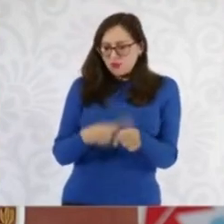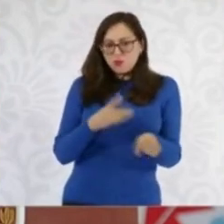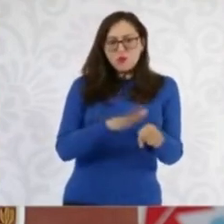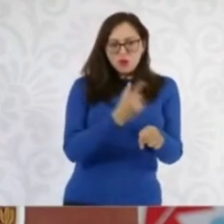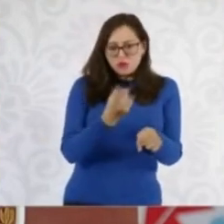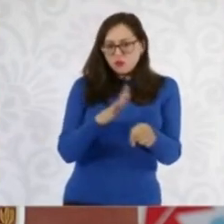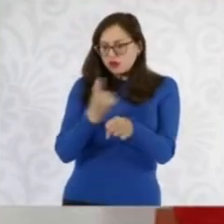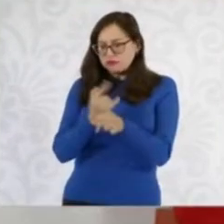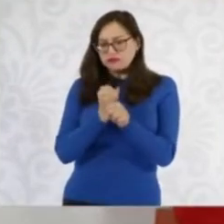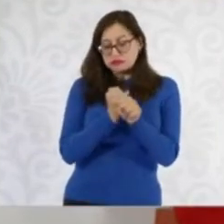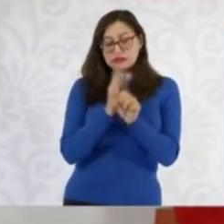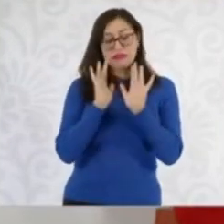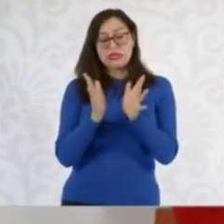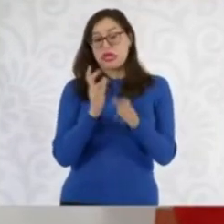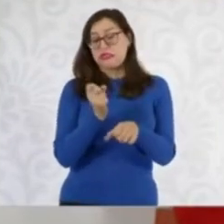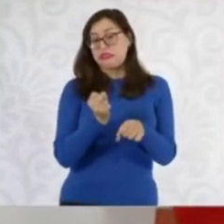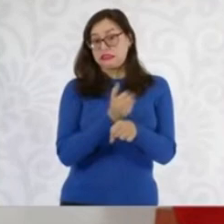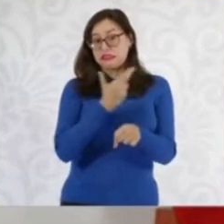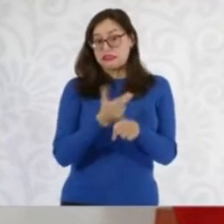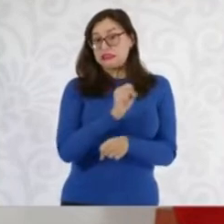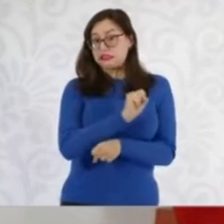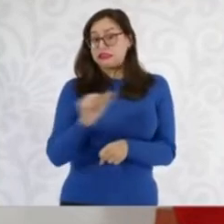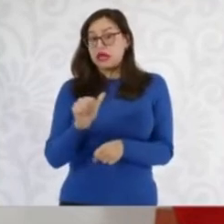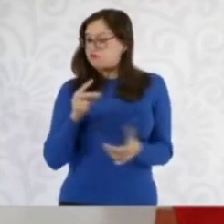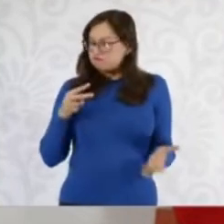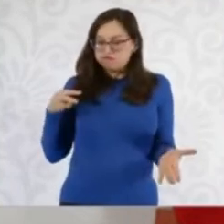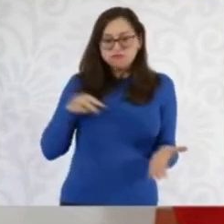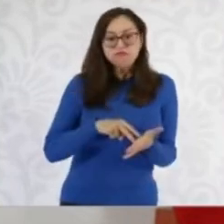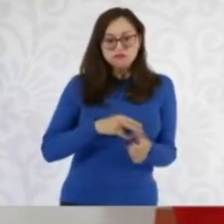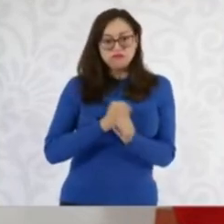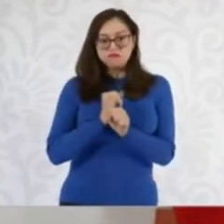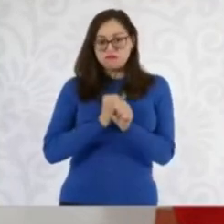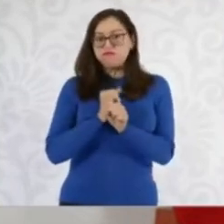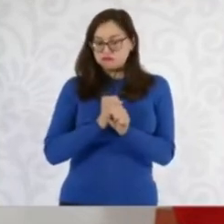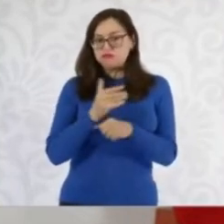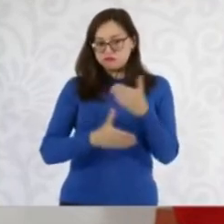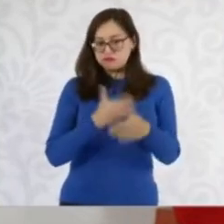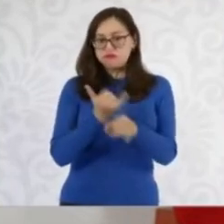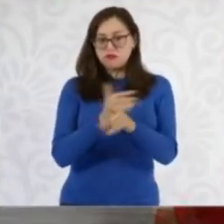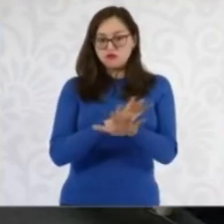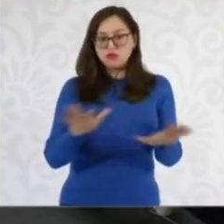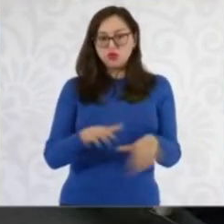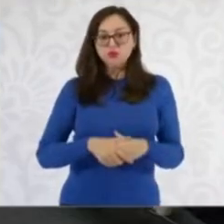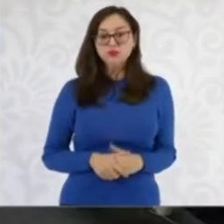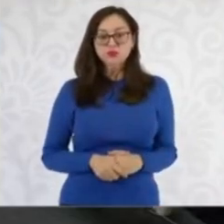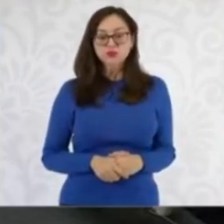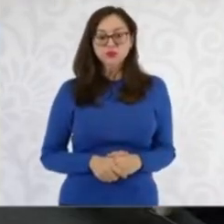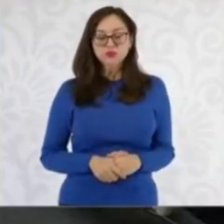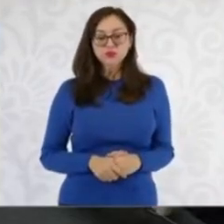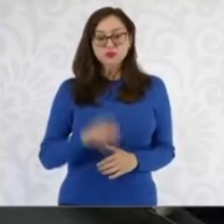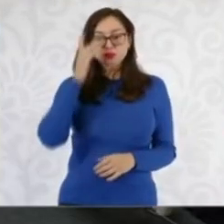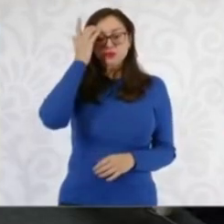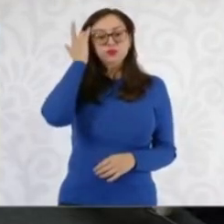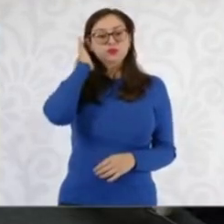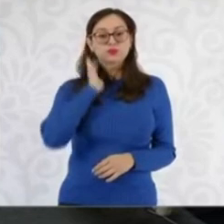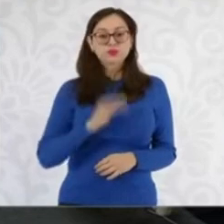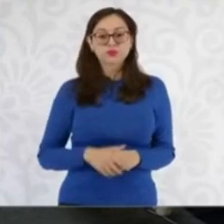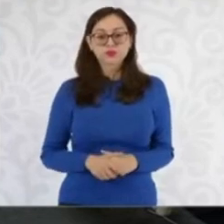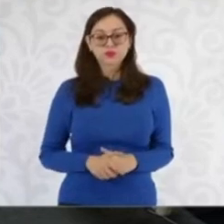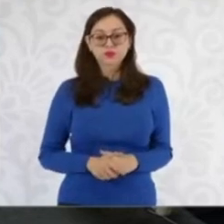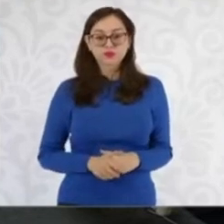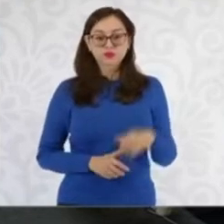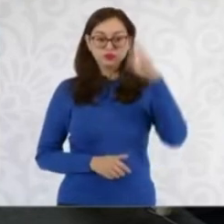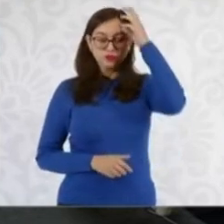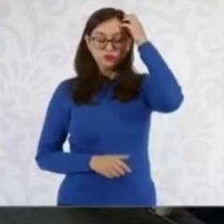está personalmente el secretario de Salud investigando y por supuesto vamos a dar información. ¿Comunicación con las autoridades sanitarias